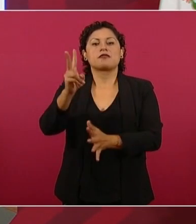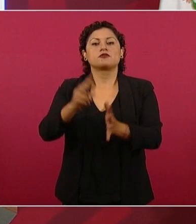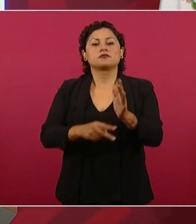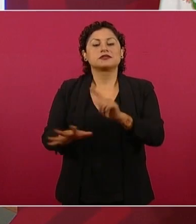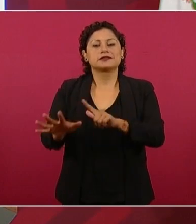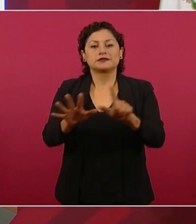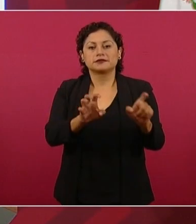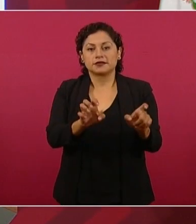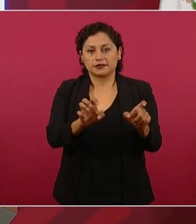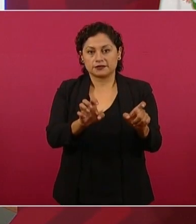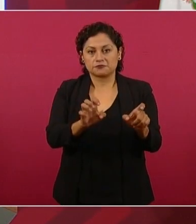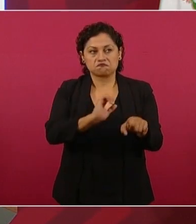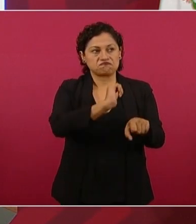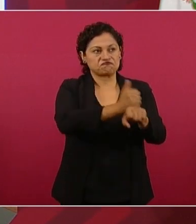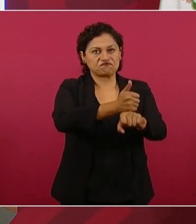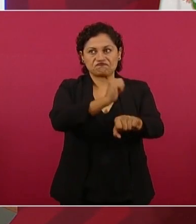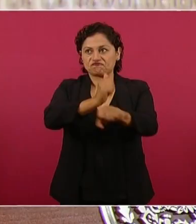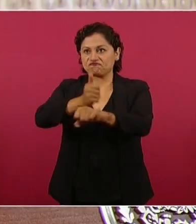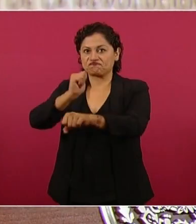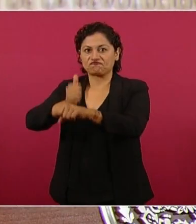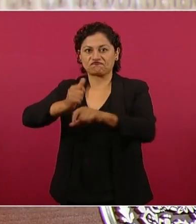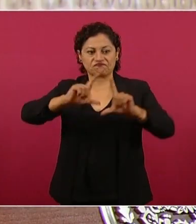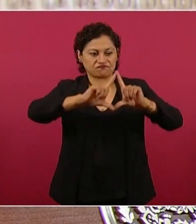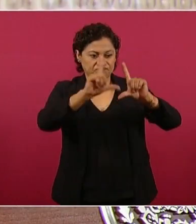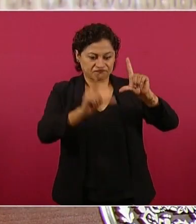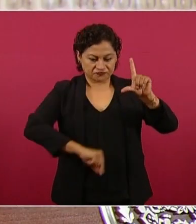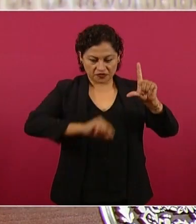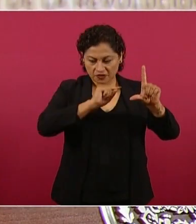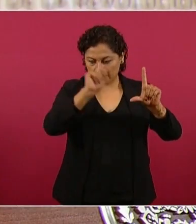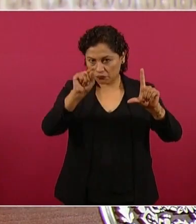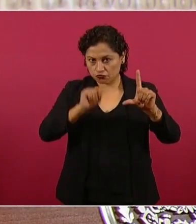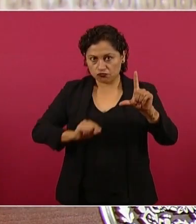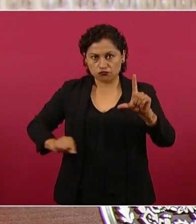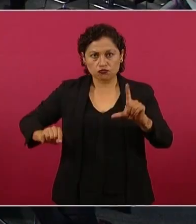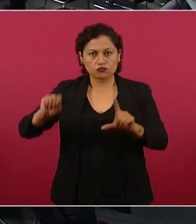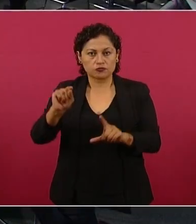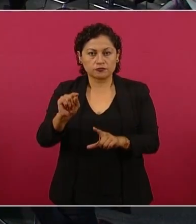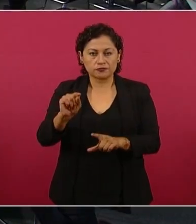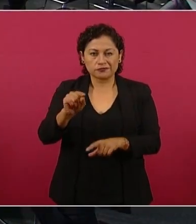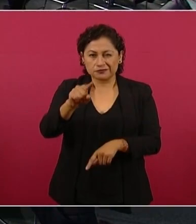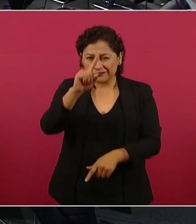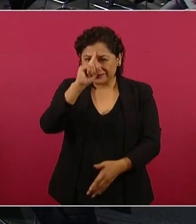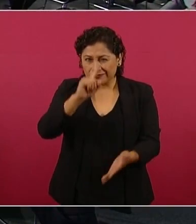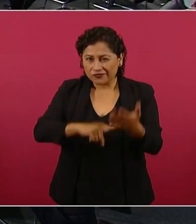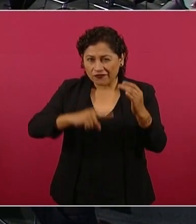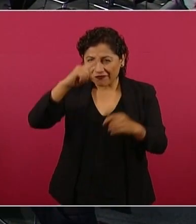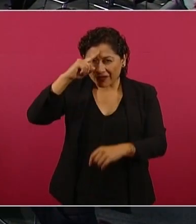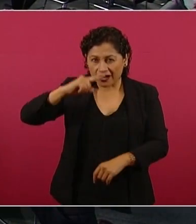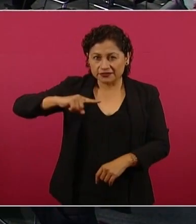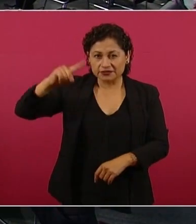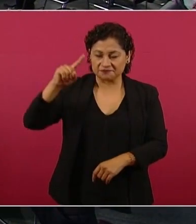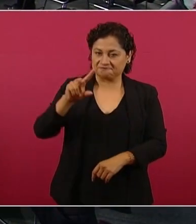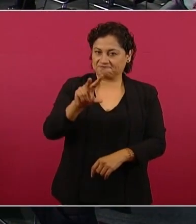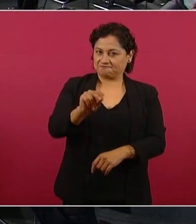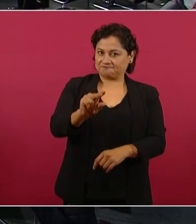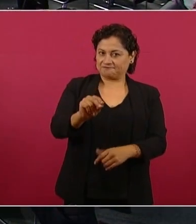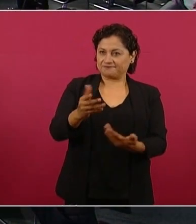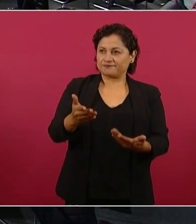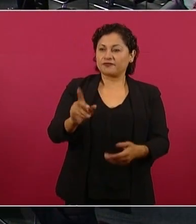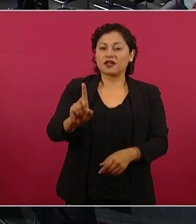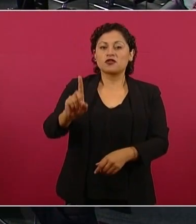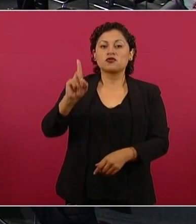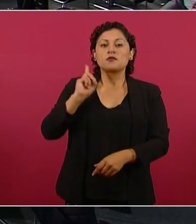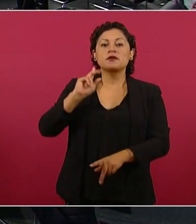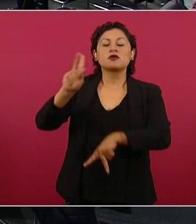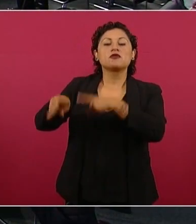Y no es fácil. El domingo fuimos a Coatlán